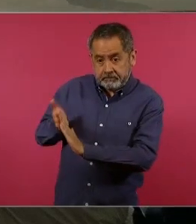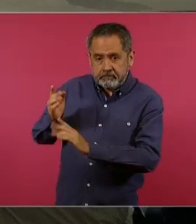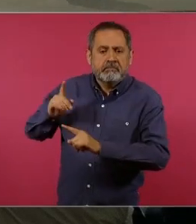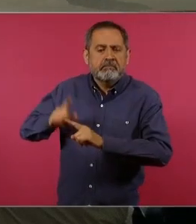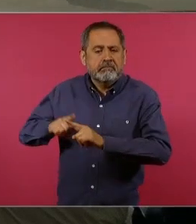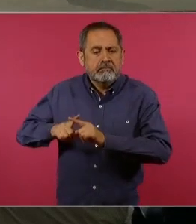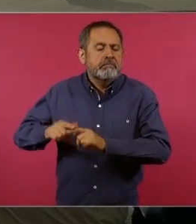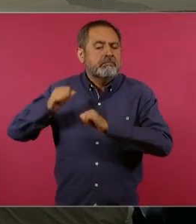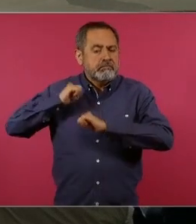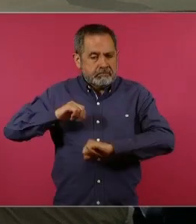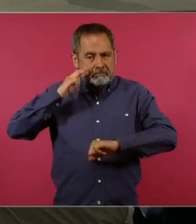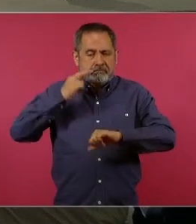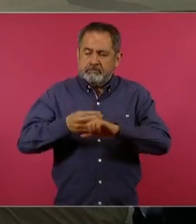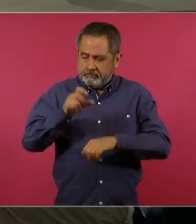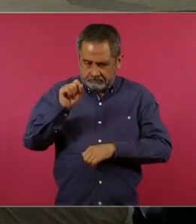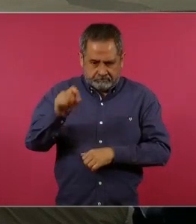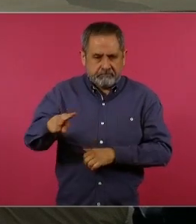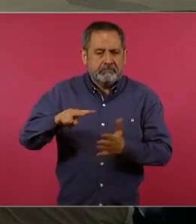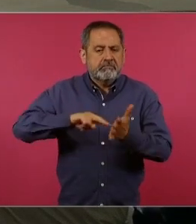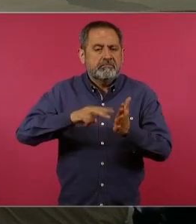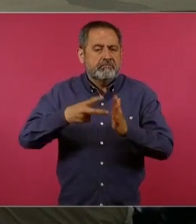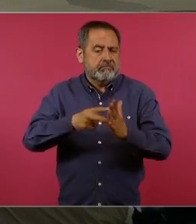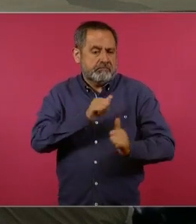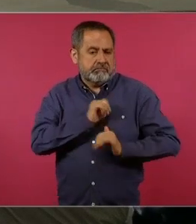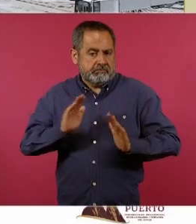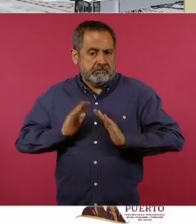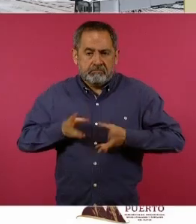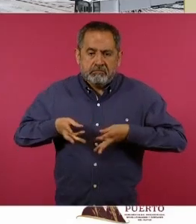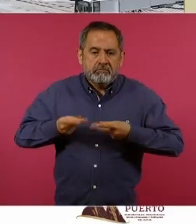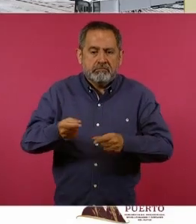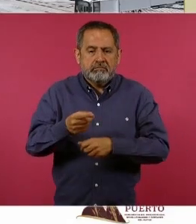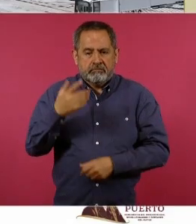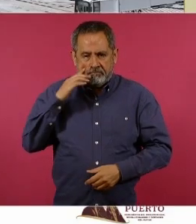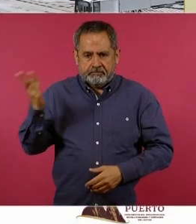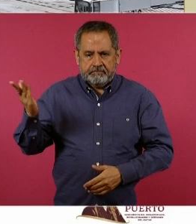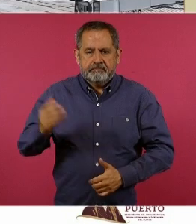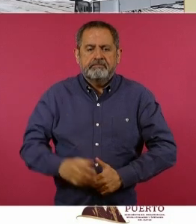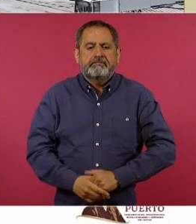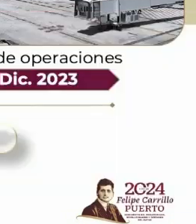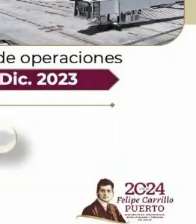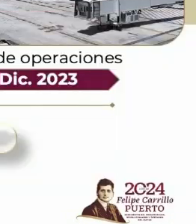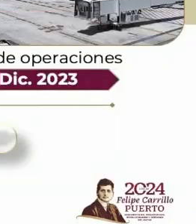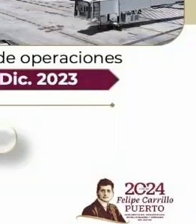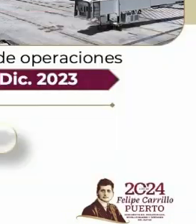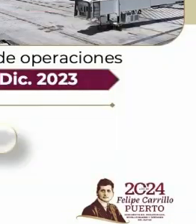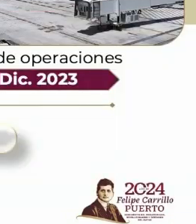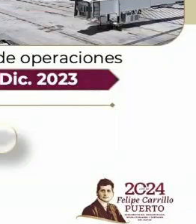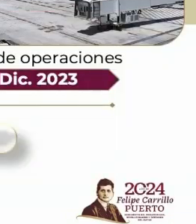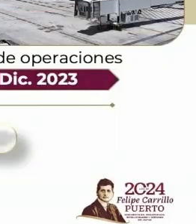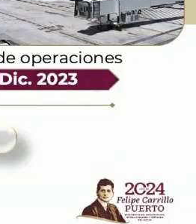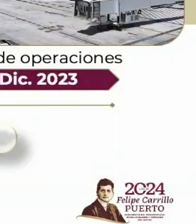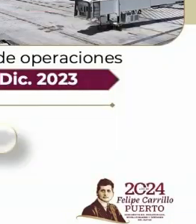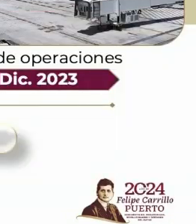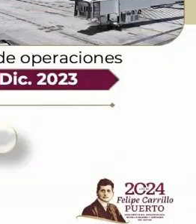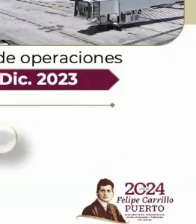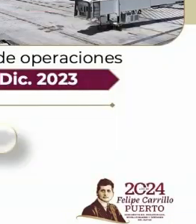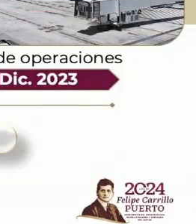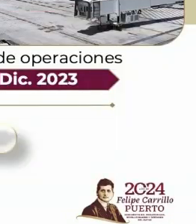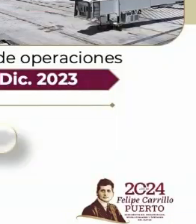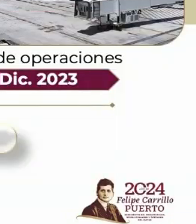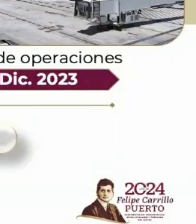de ingenieros militares con un costo de 19.200 millones de pesos en un tiempo